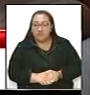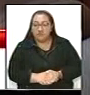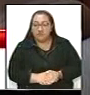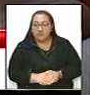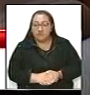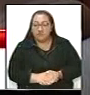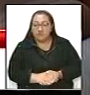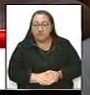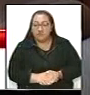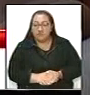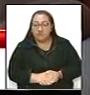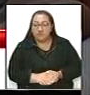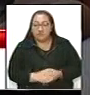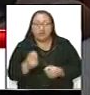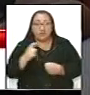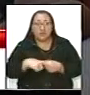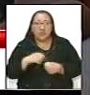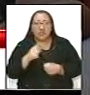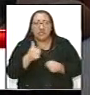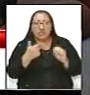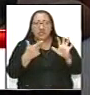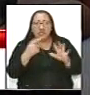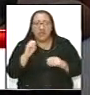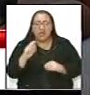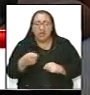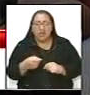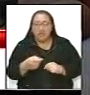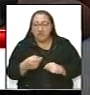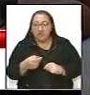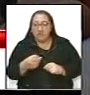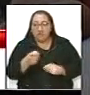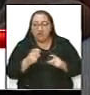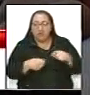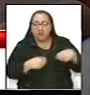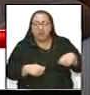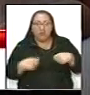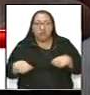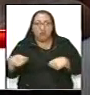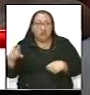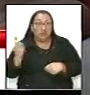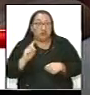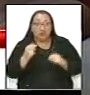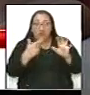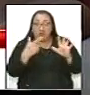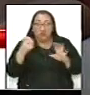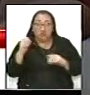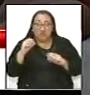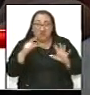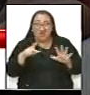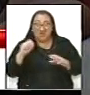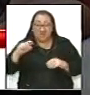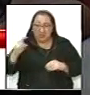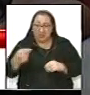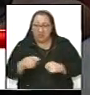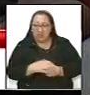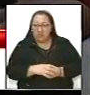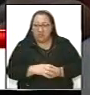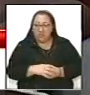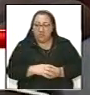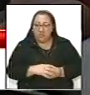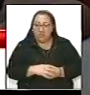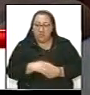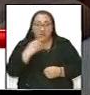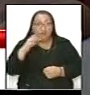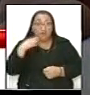participa algo de 70.000 danzarines, no estamos hablando de 700, 70.000 danzarines. Es decir, Puno